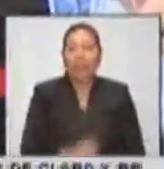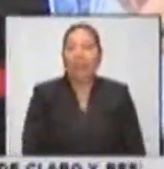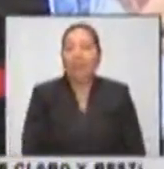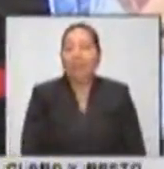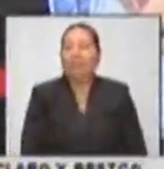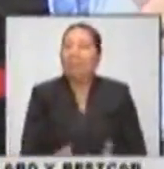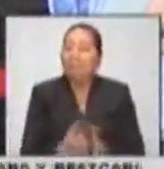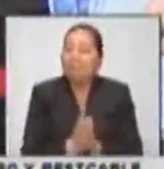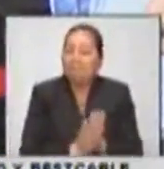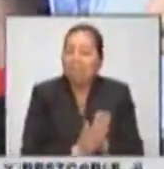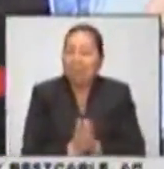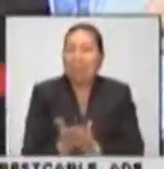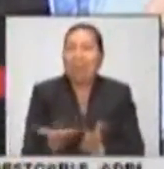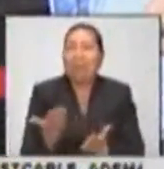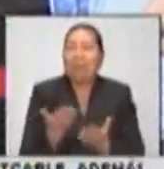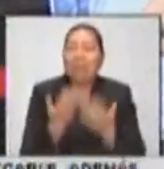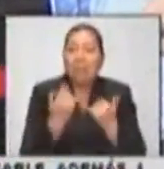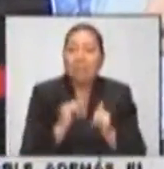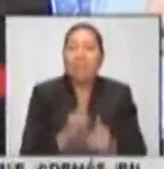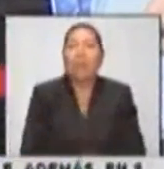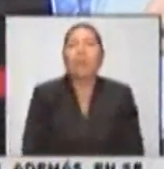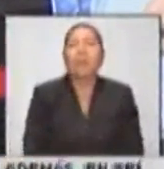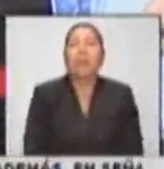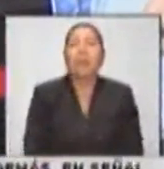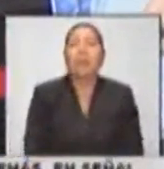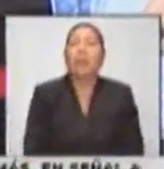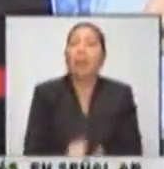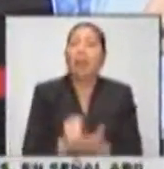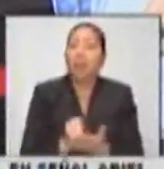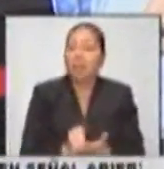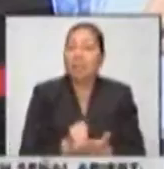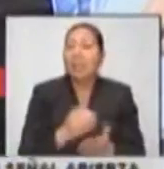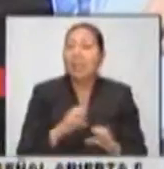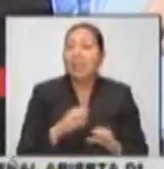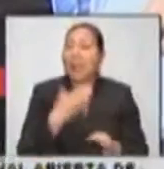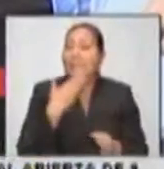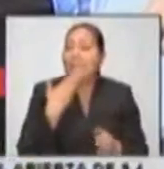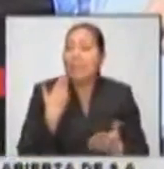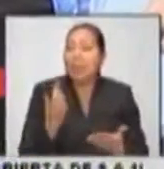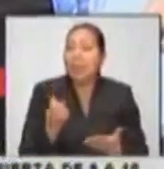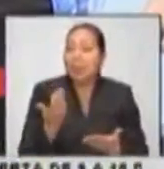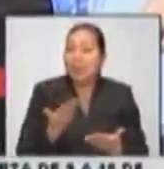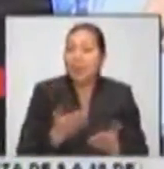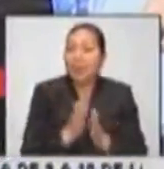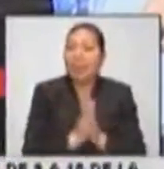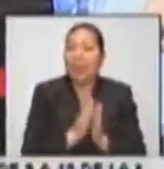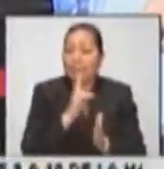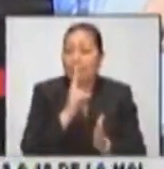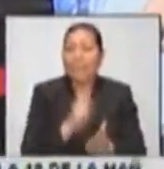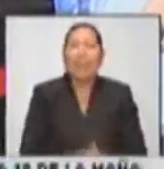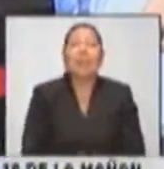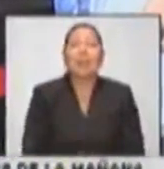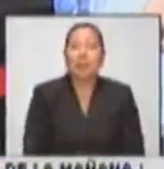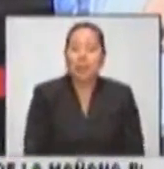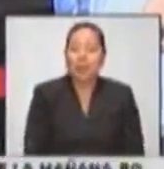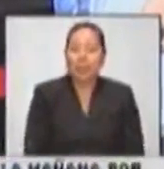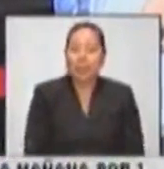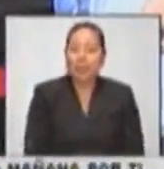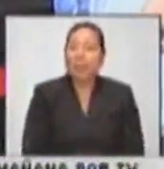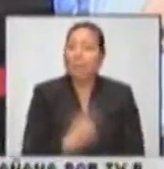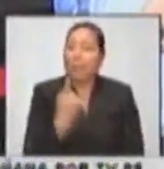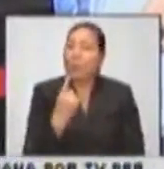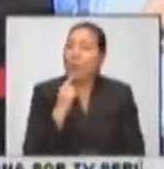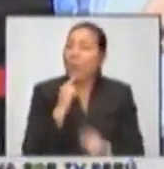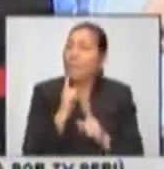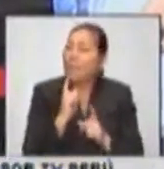serie de ventajas, nos dotan de información, nos ayudan a ser mejores, a conseguir el bienestar del país. La primera